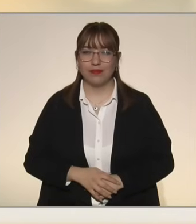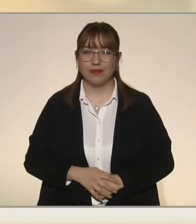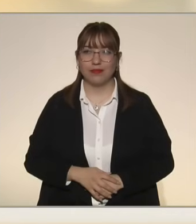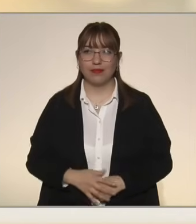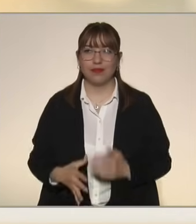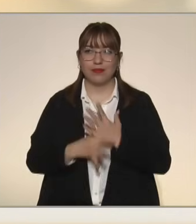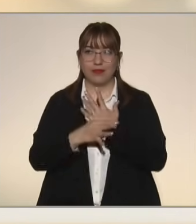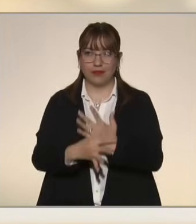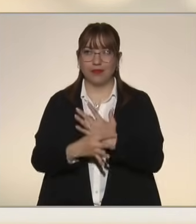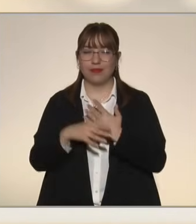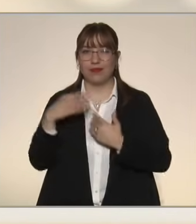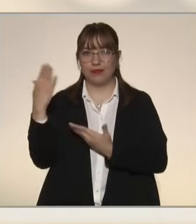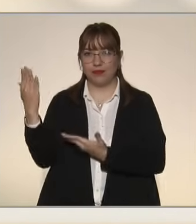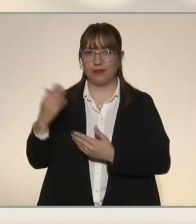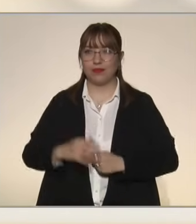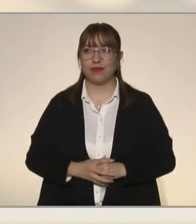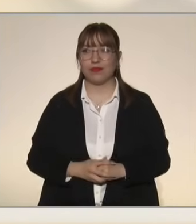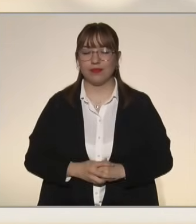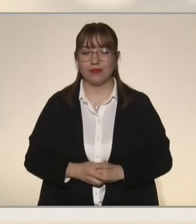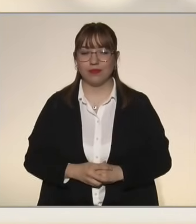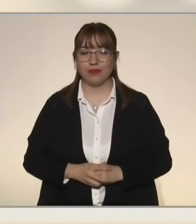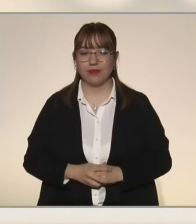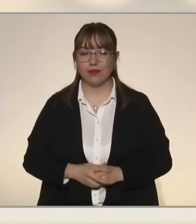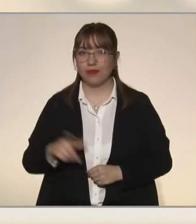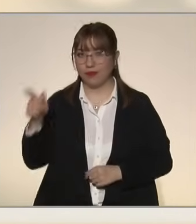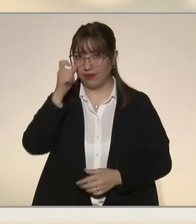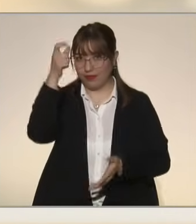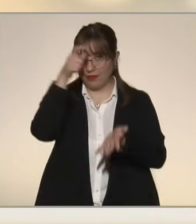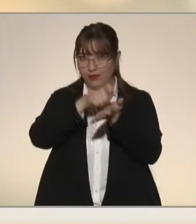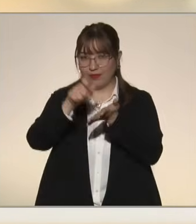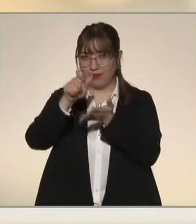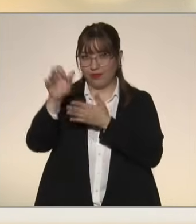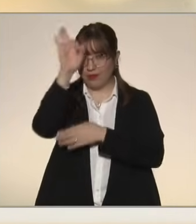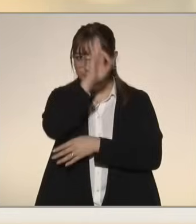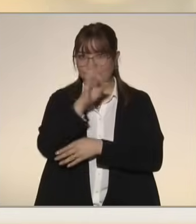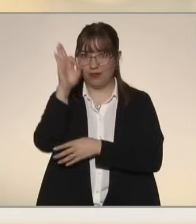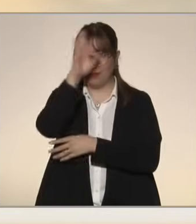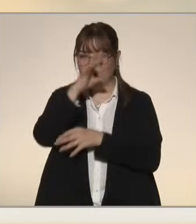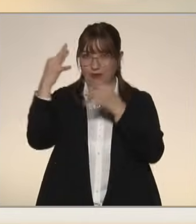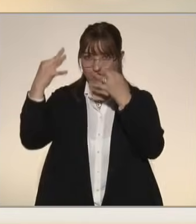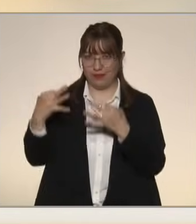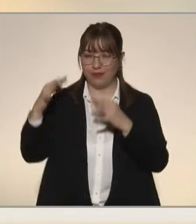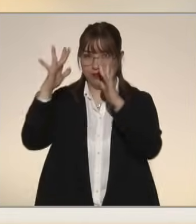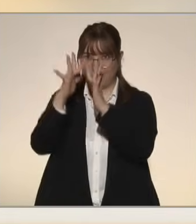Bernard Le Bovier de Fontenelle, escritor y filósofo francés.